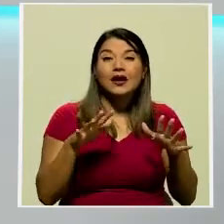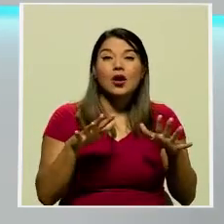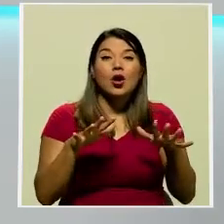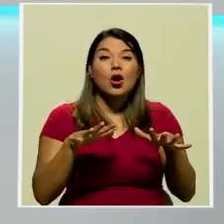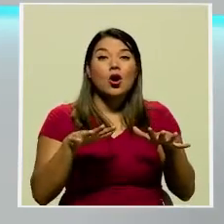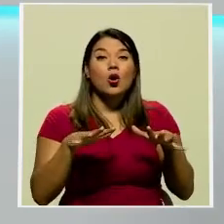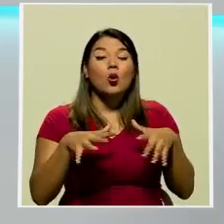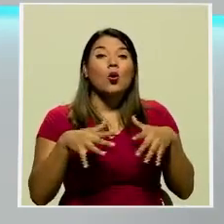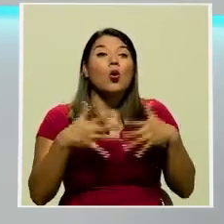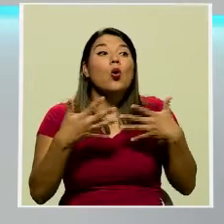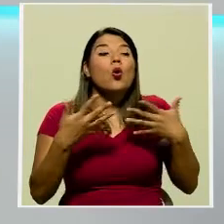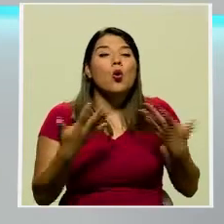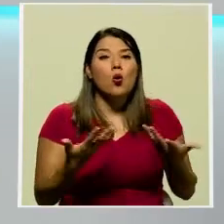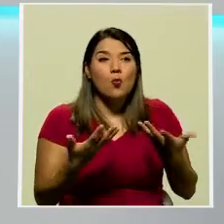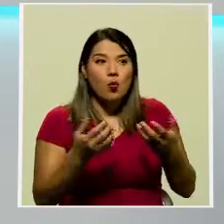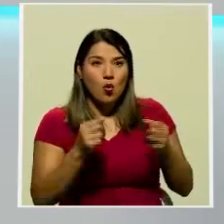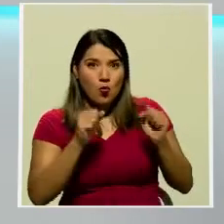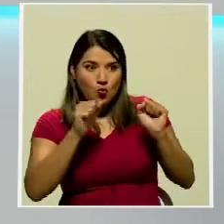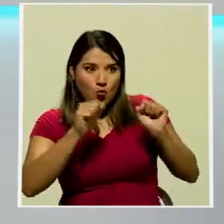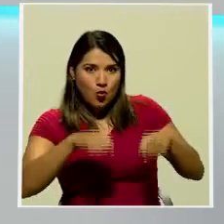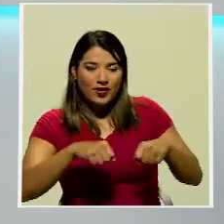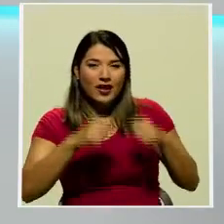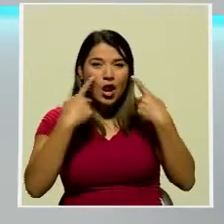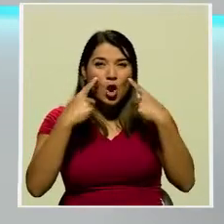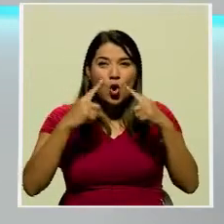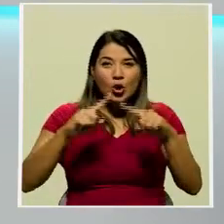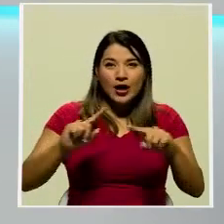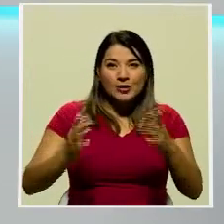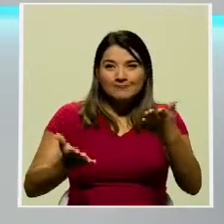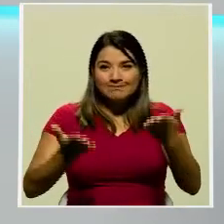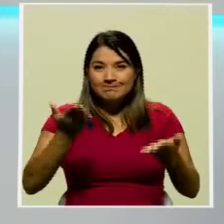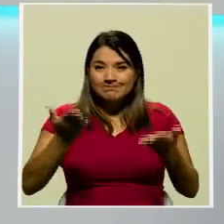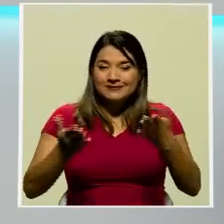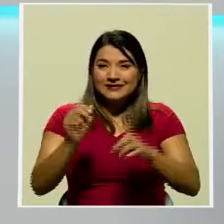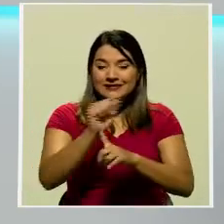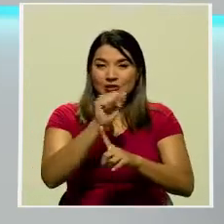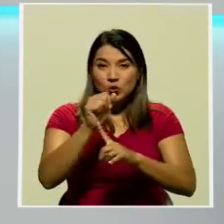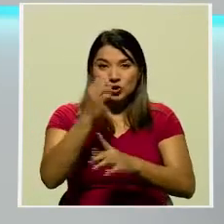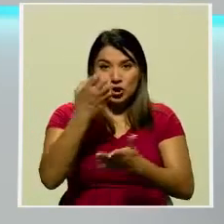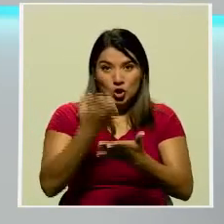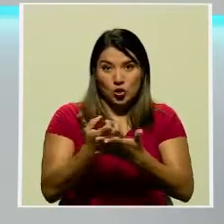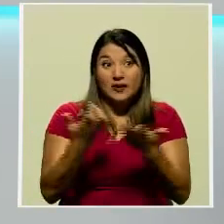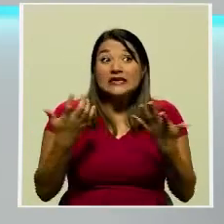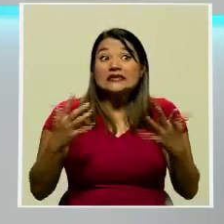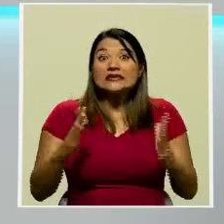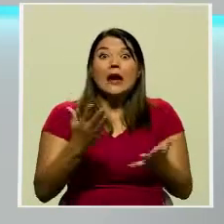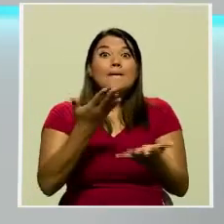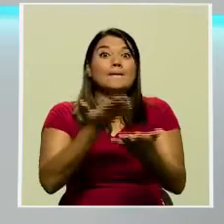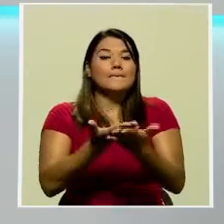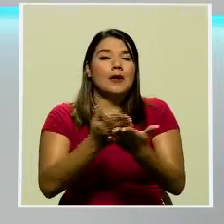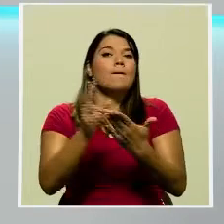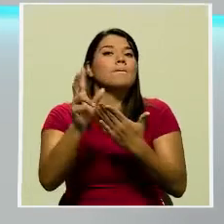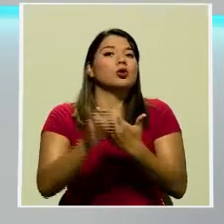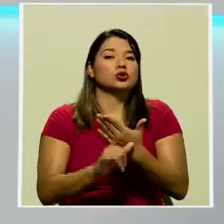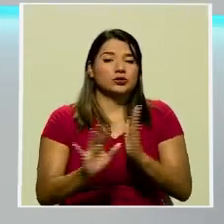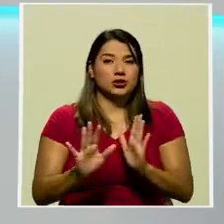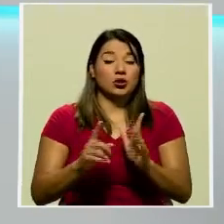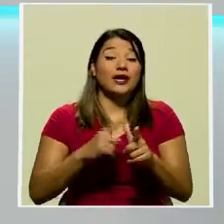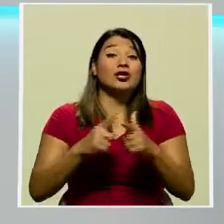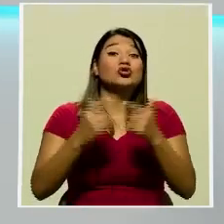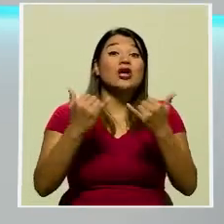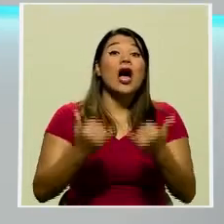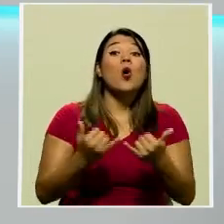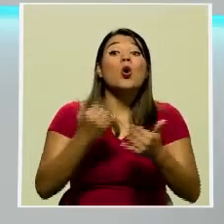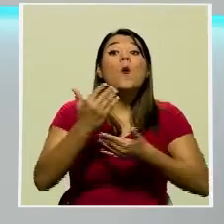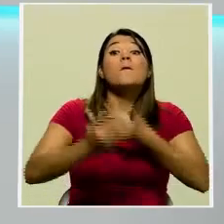salen las tiras para equilibrar la economía. El planteo está hecho y ahora viene este proceso de